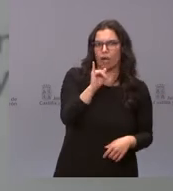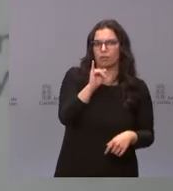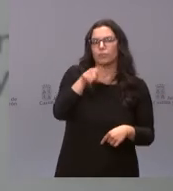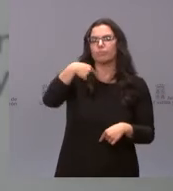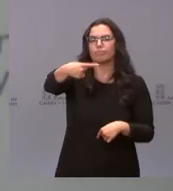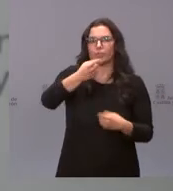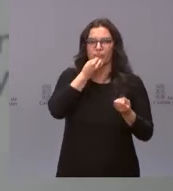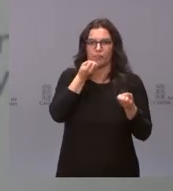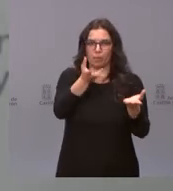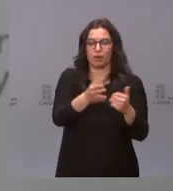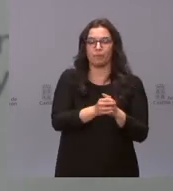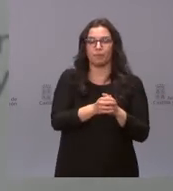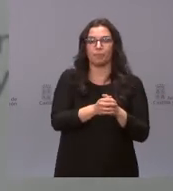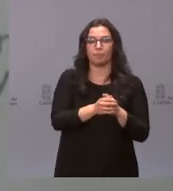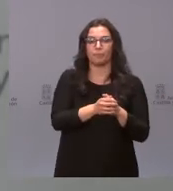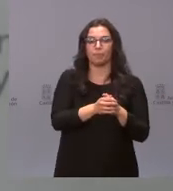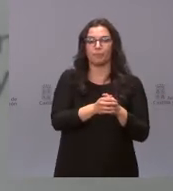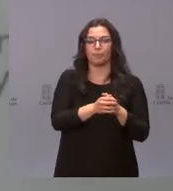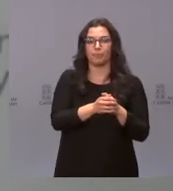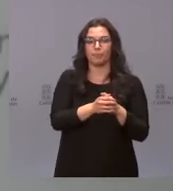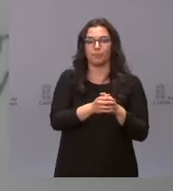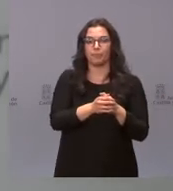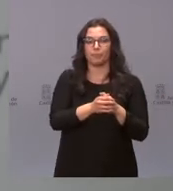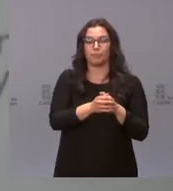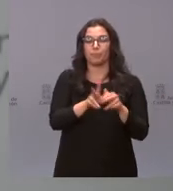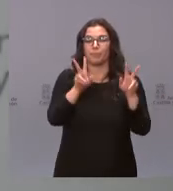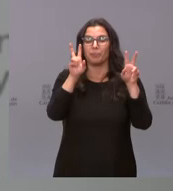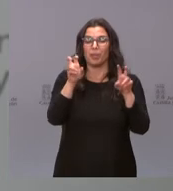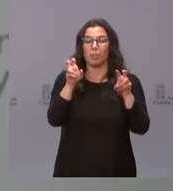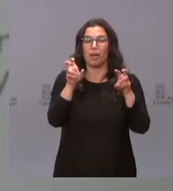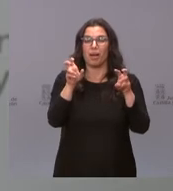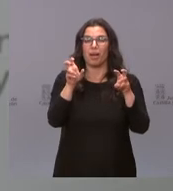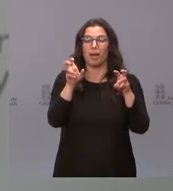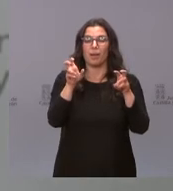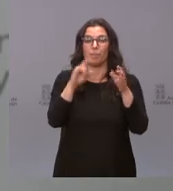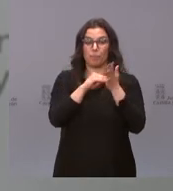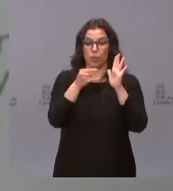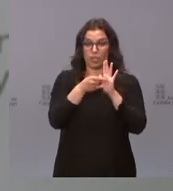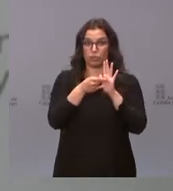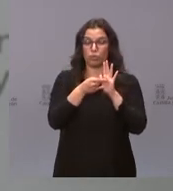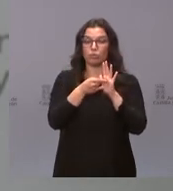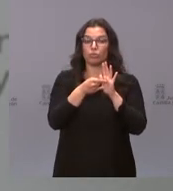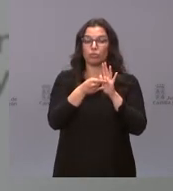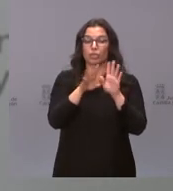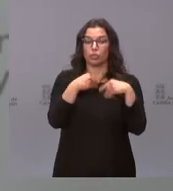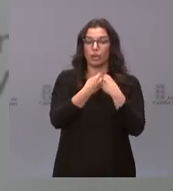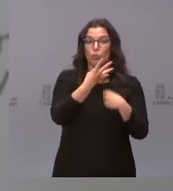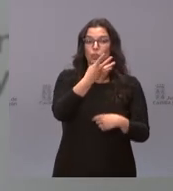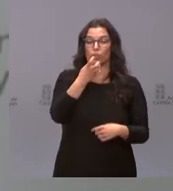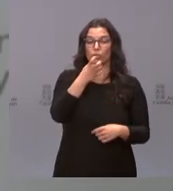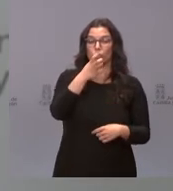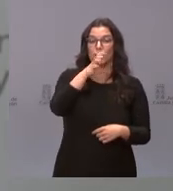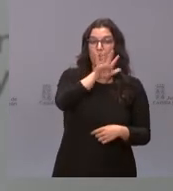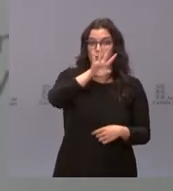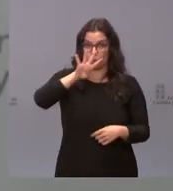y decir que respecto de los proyectos son cuatrocientos cincuenta y cuatro